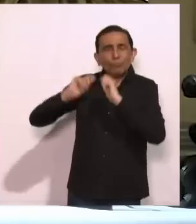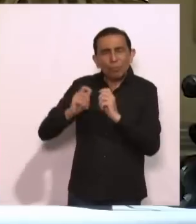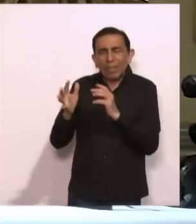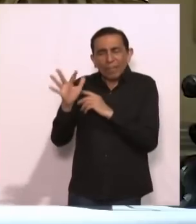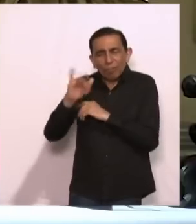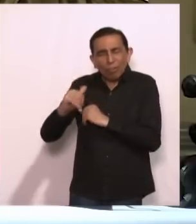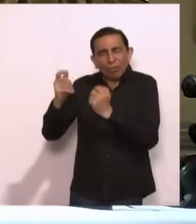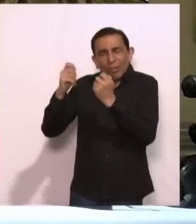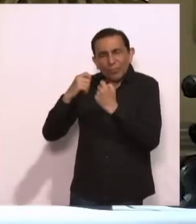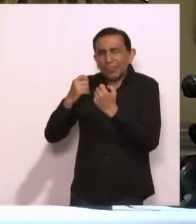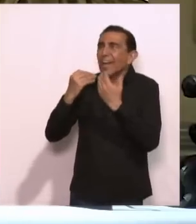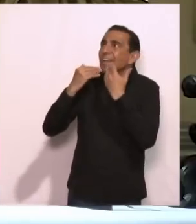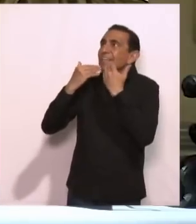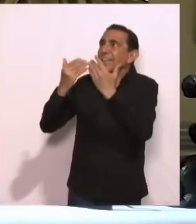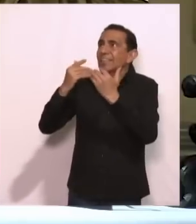día.